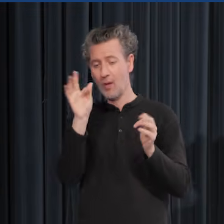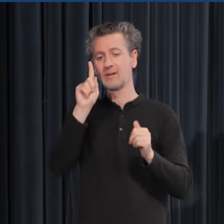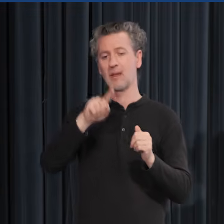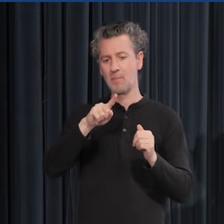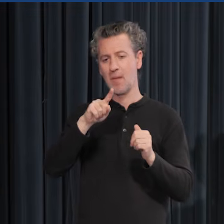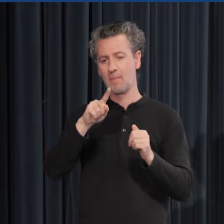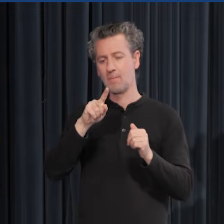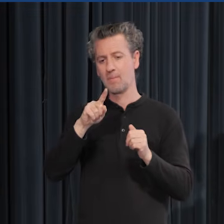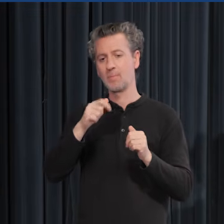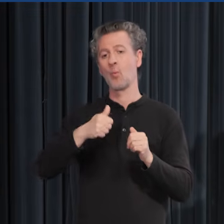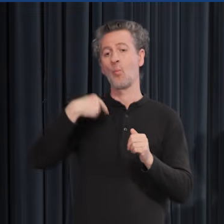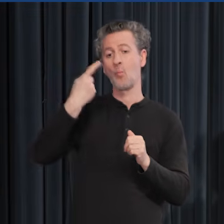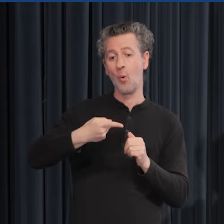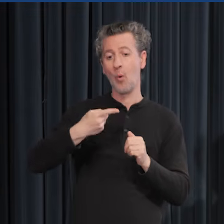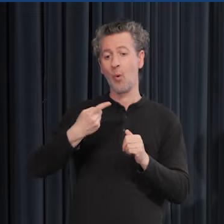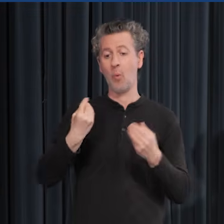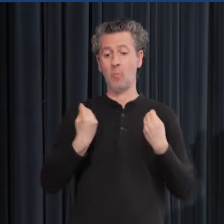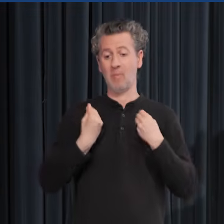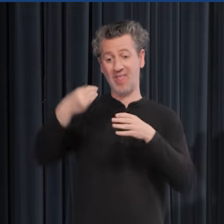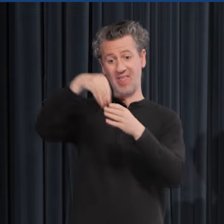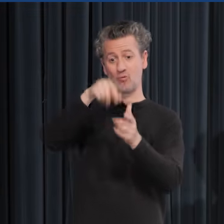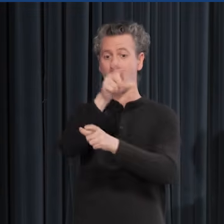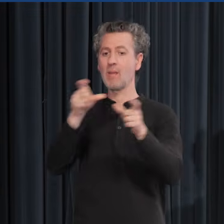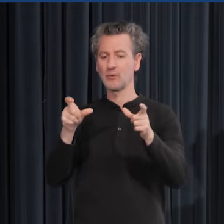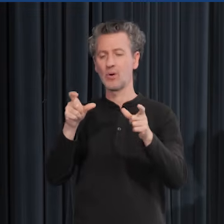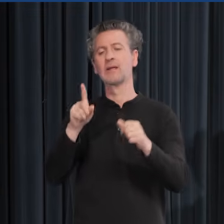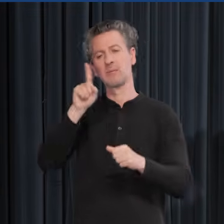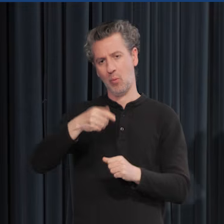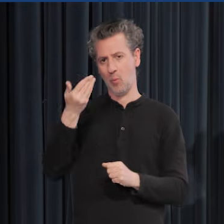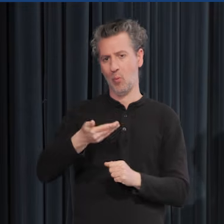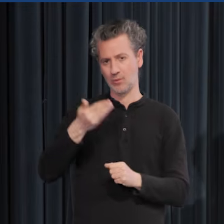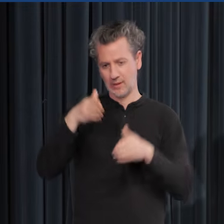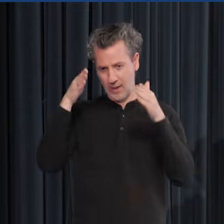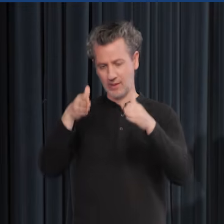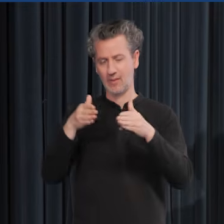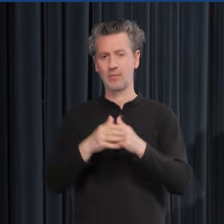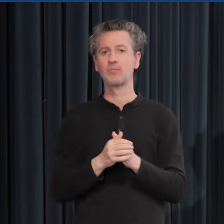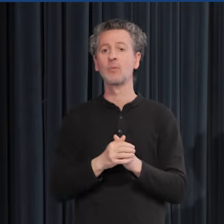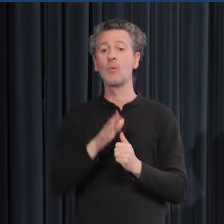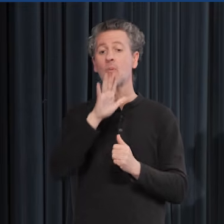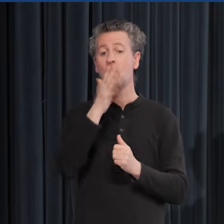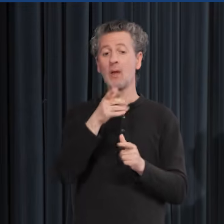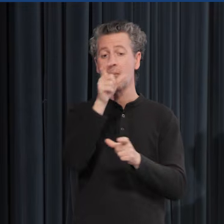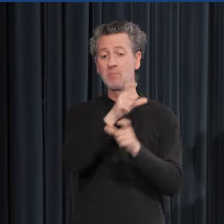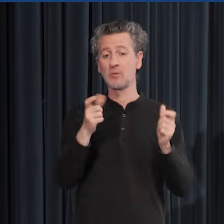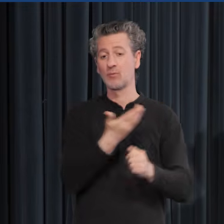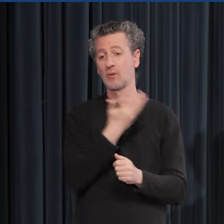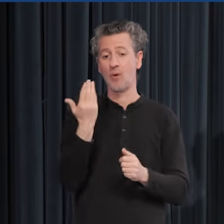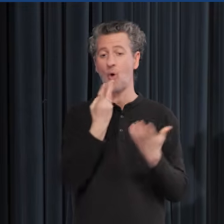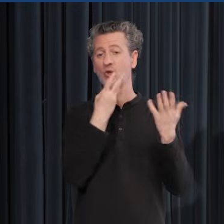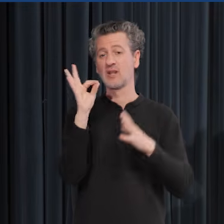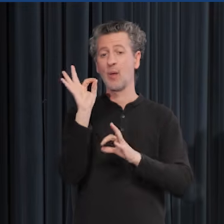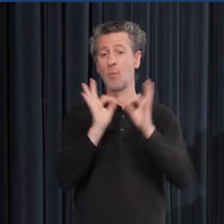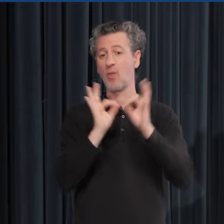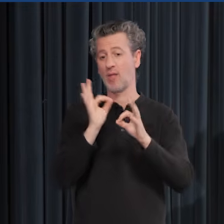también a la fase de uso del propio edificio, porque al fin y al cabo las personas pasamos como un 80% de